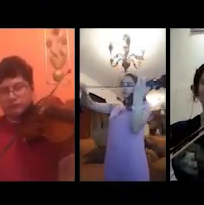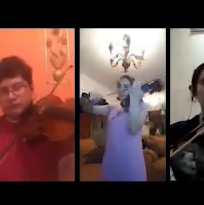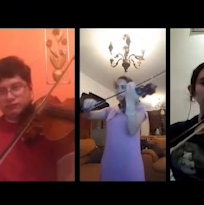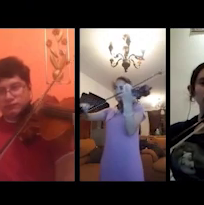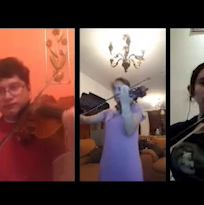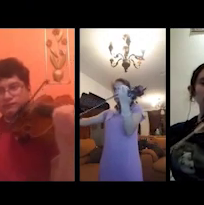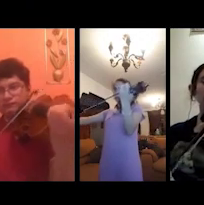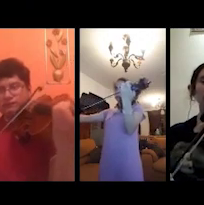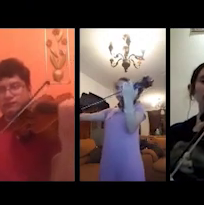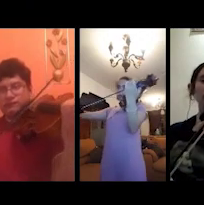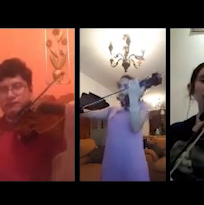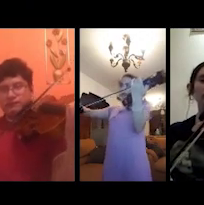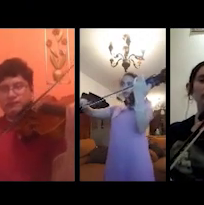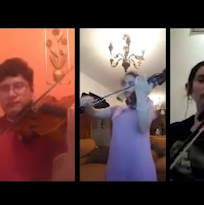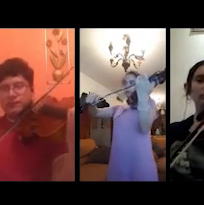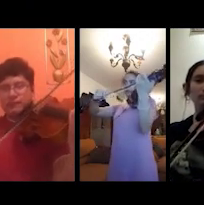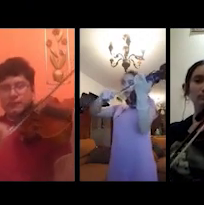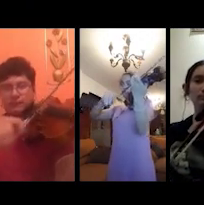¡Gracias!